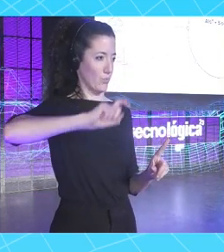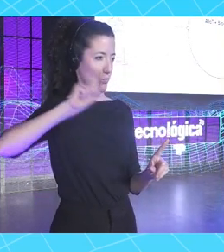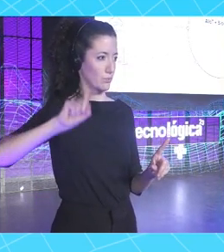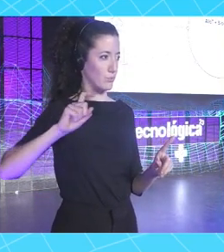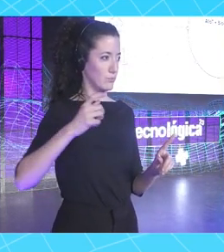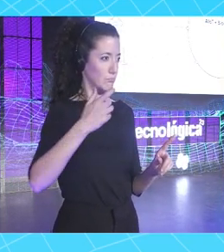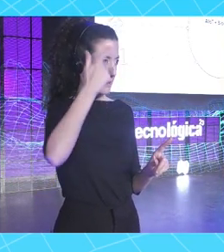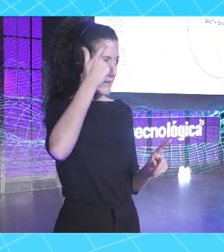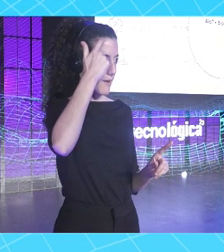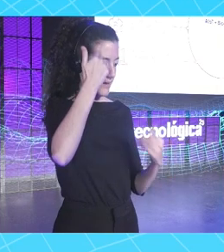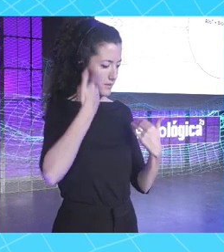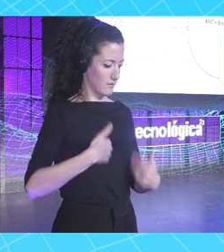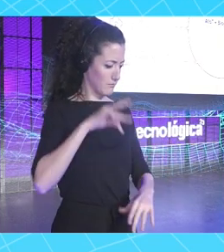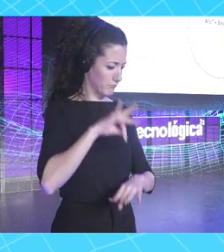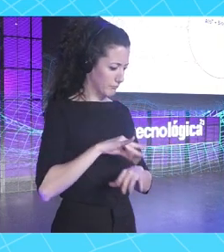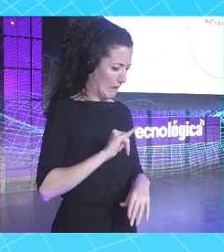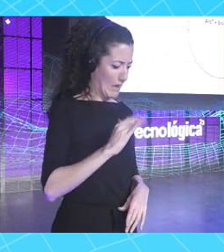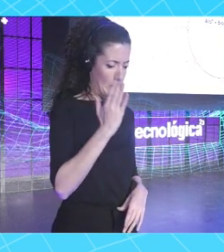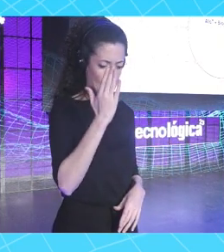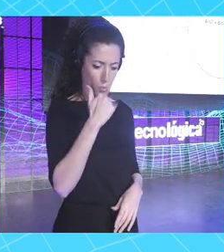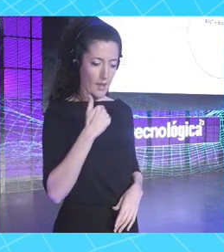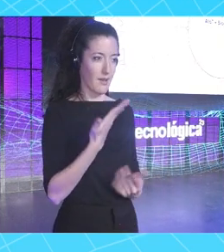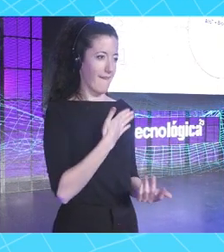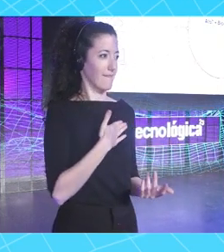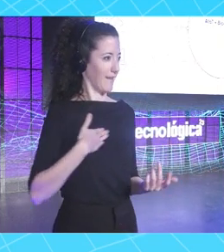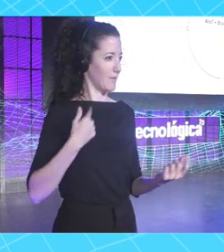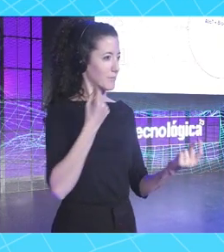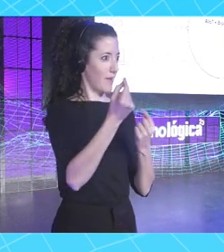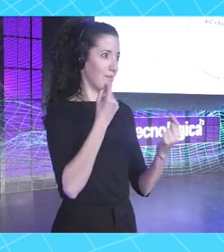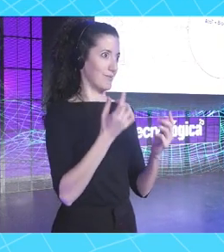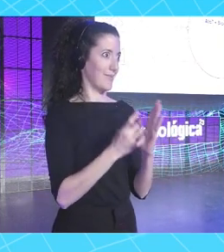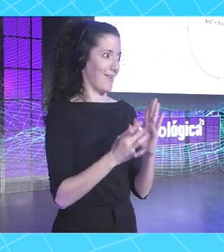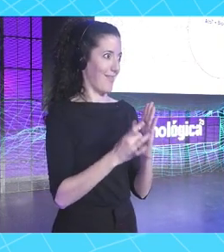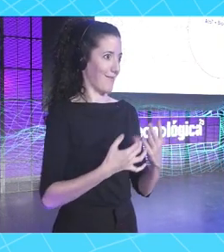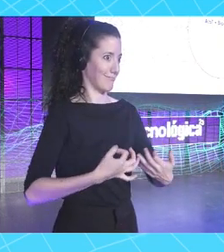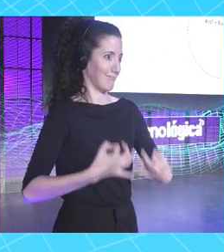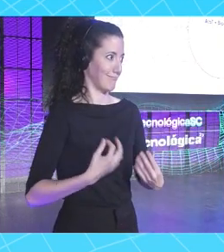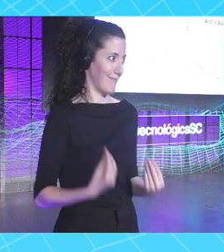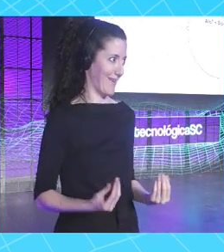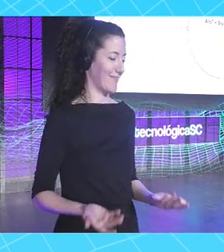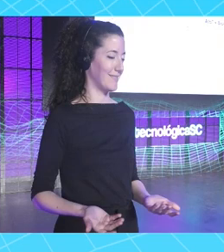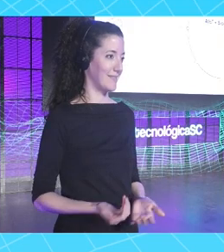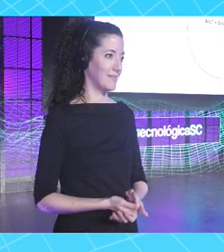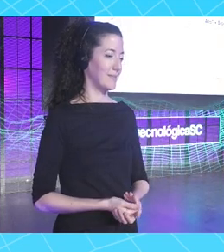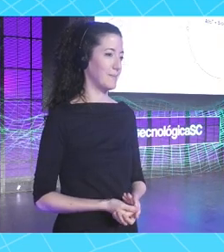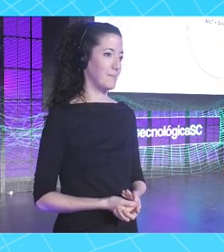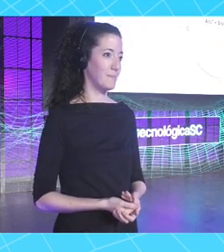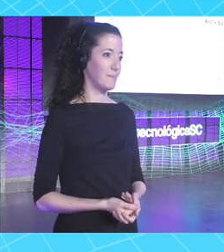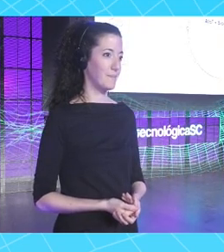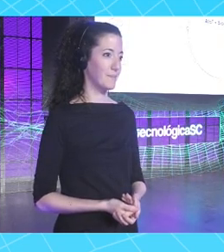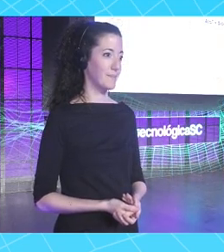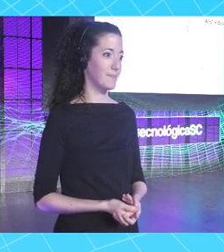determinada patología o no pues También queremos que esos datos sean de muchísima más calidad no Y ese es un poco